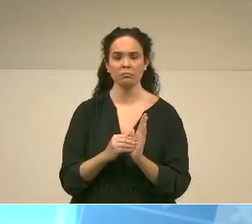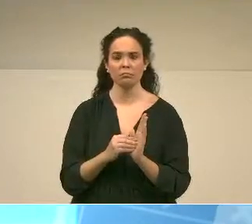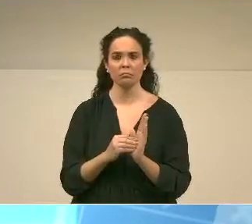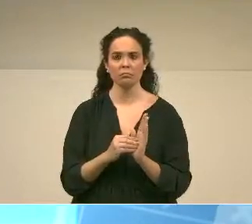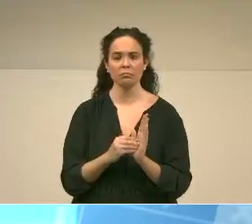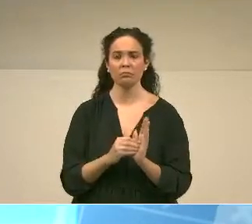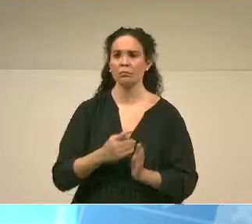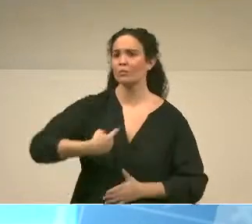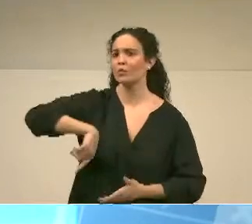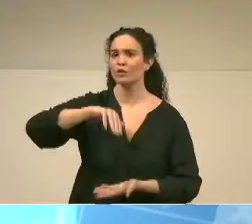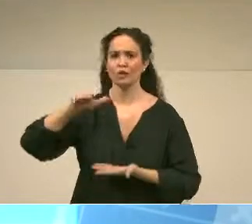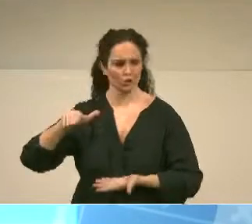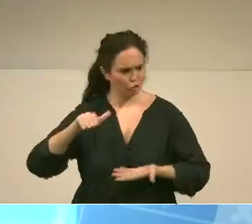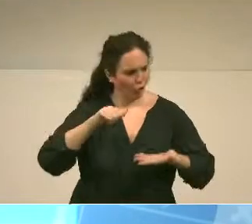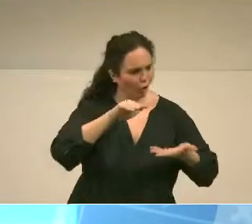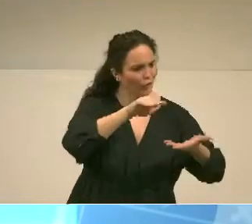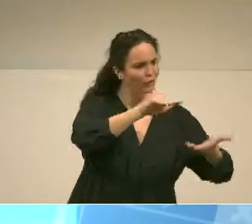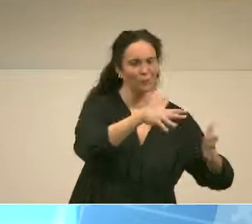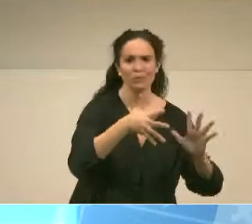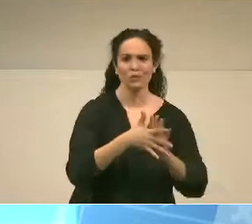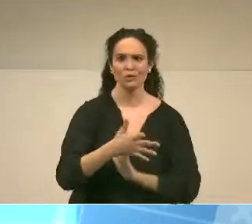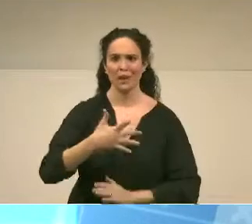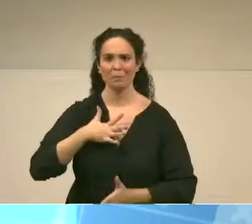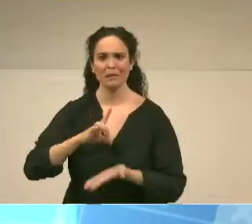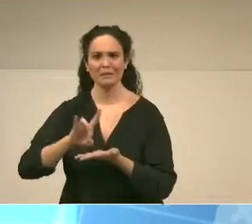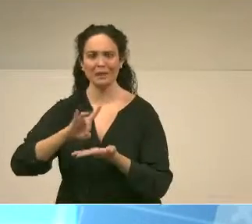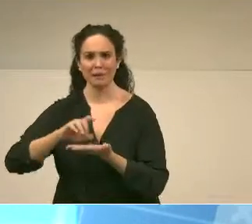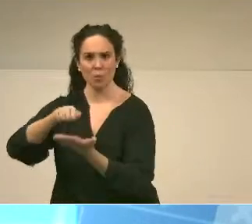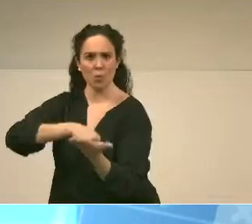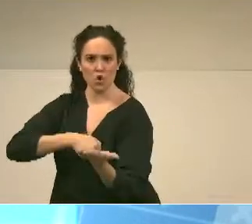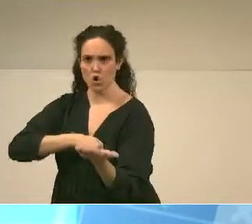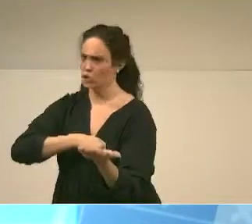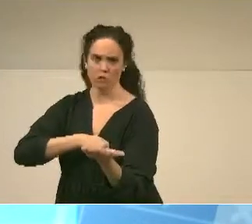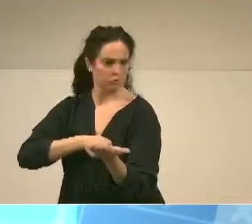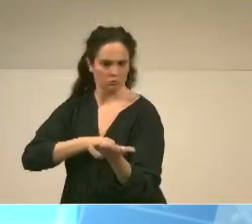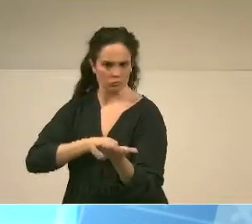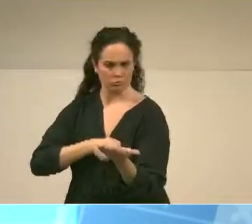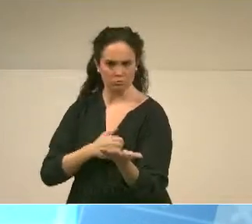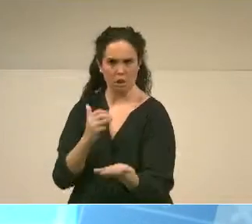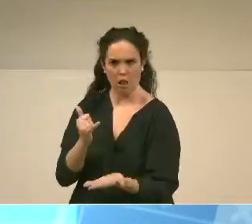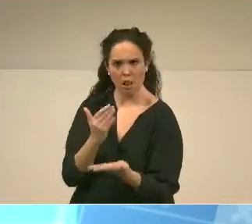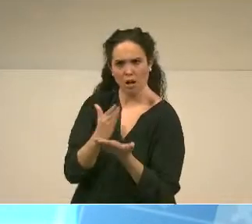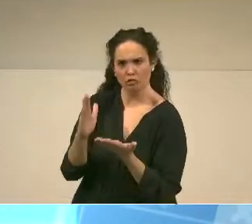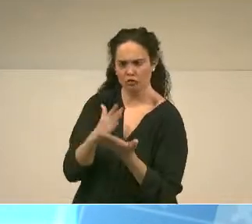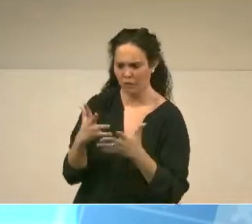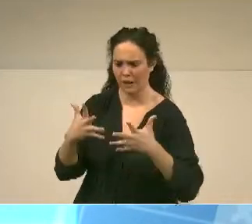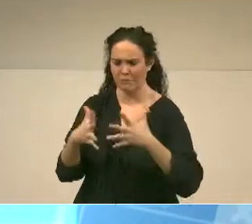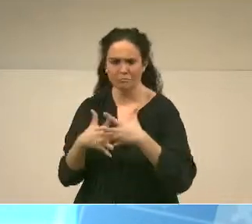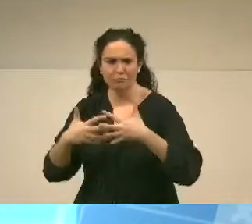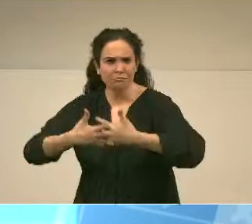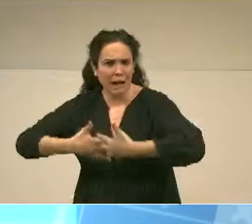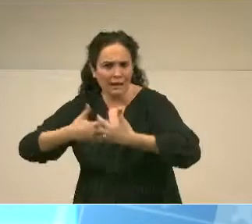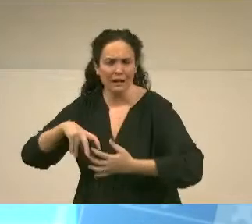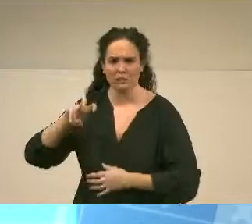total seguridad de que nuestro servicio se mantendrá debidamente con las infraestructuras necesarias,